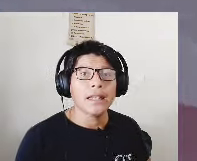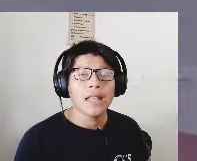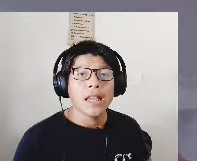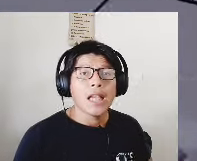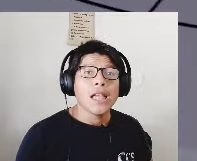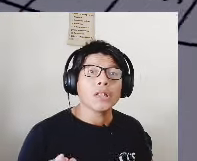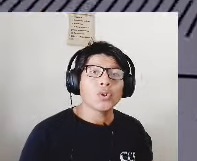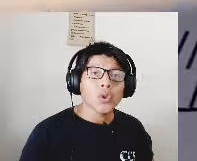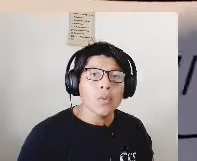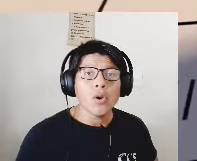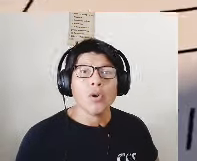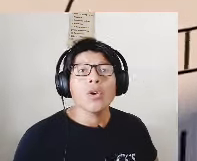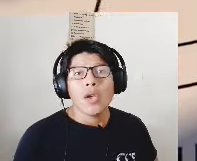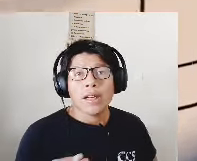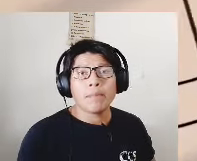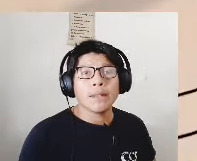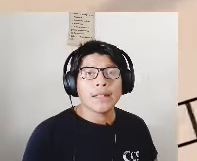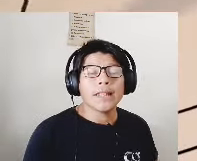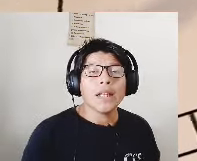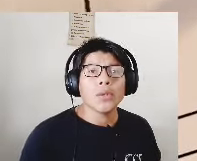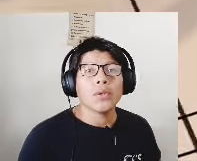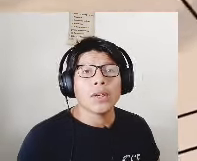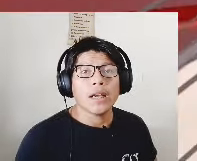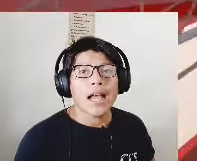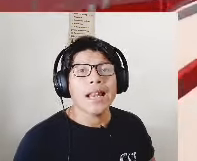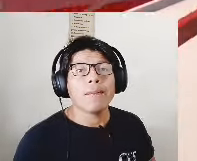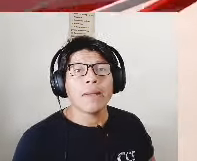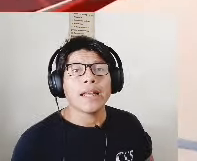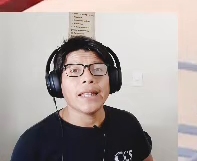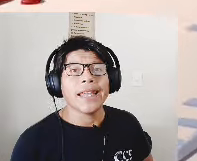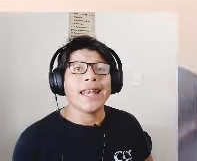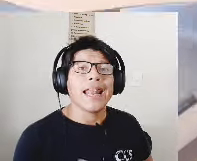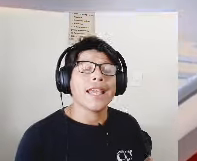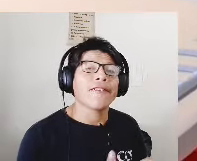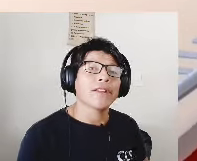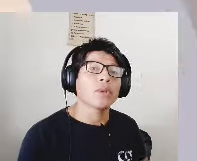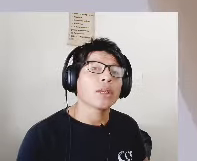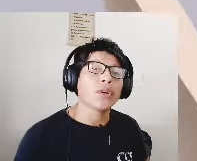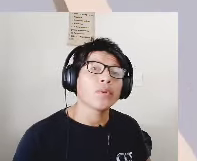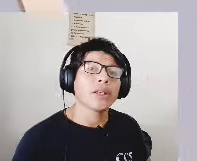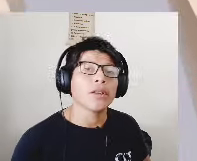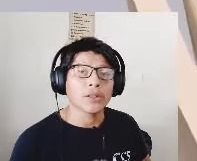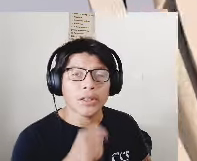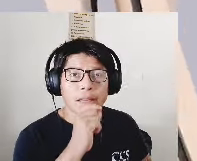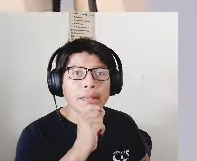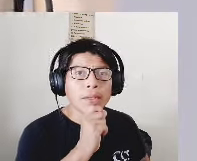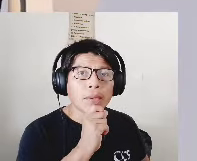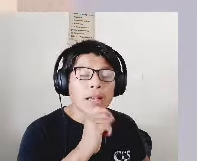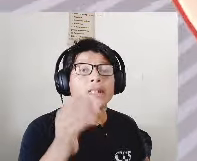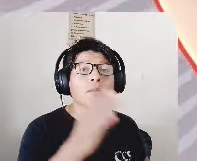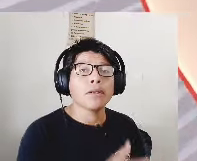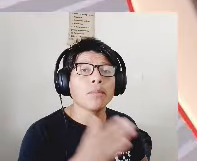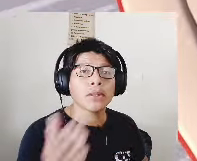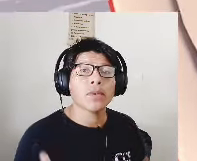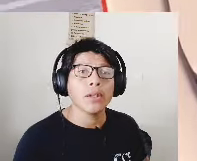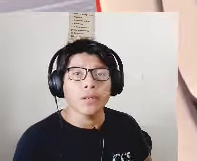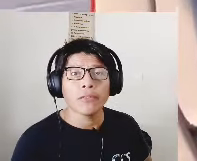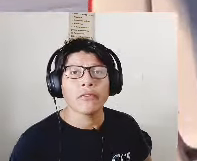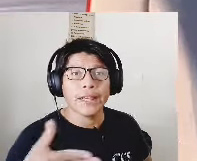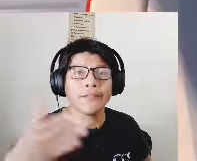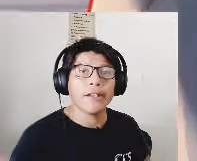PRD. Estuvo representando al PRD en la jefatura de gobierno de la Ciudad de México. Andrés Manuel